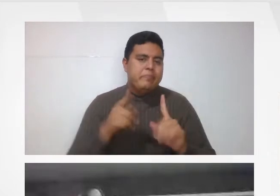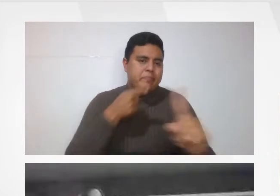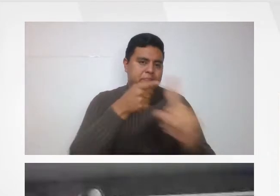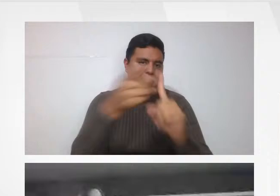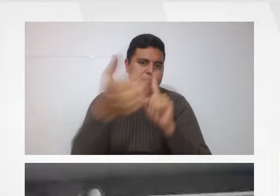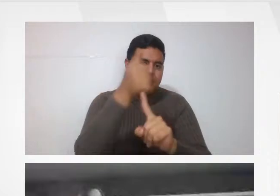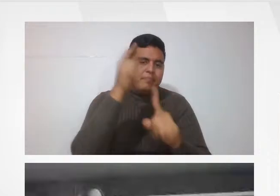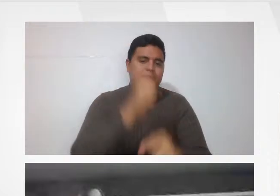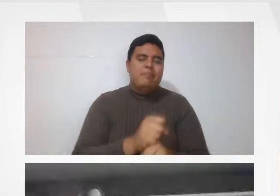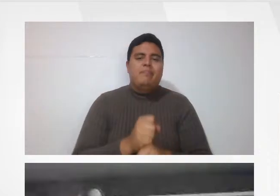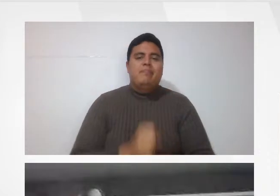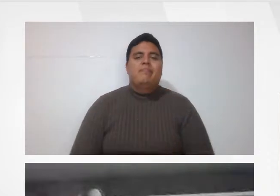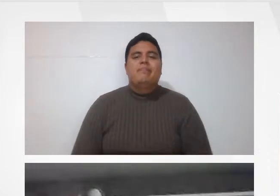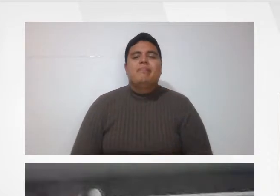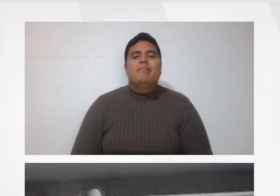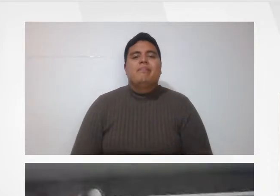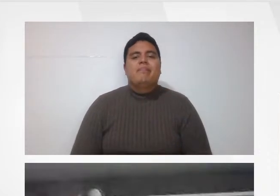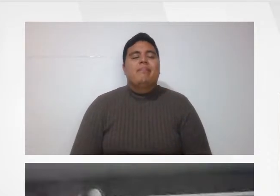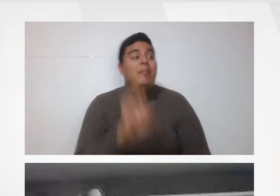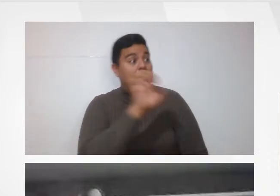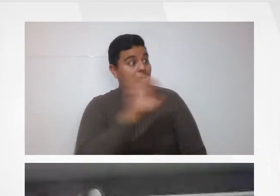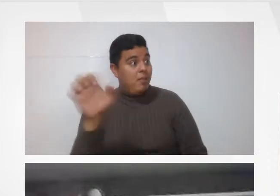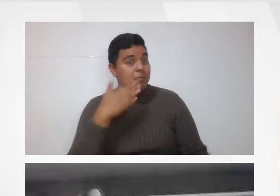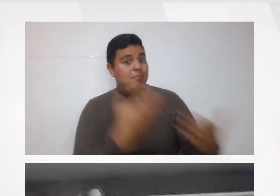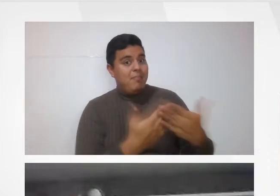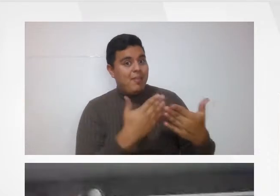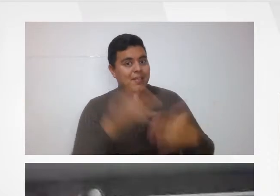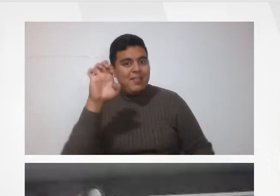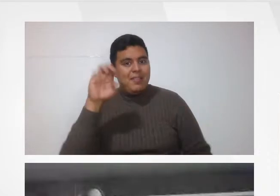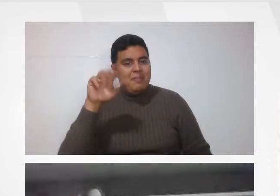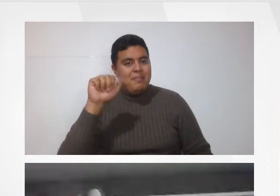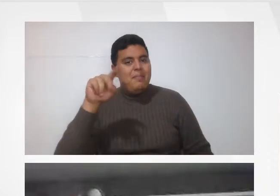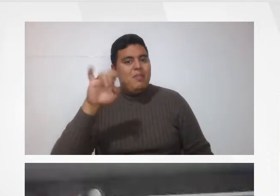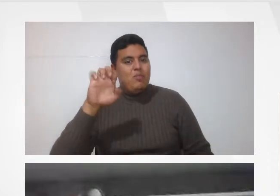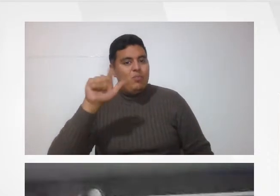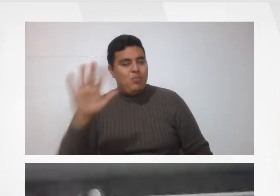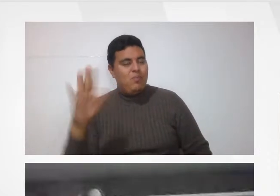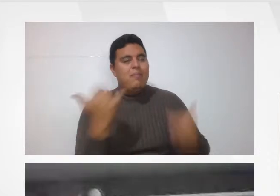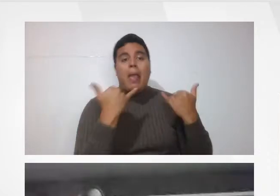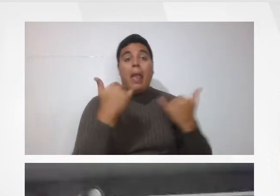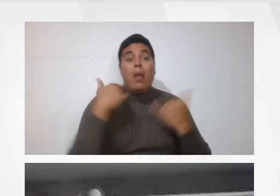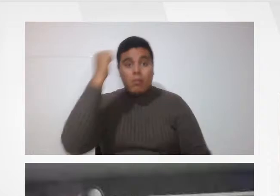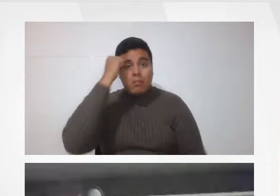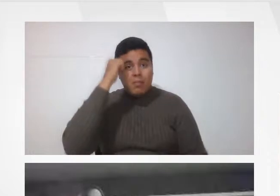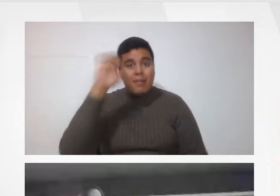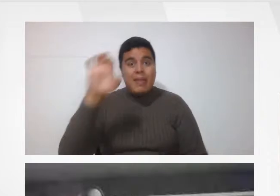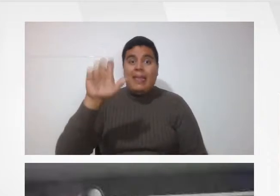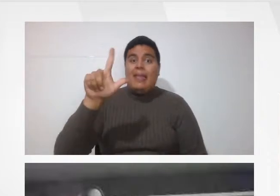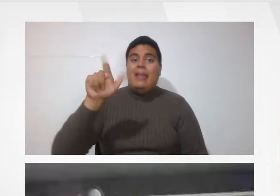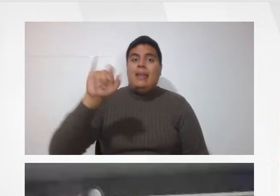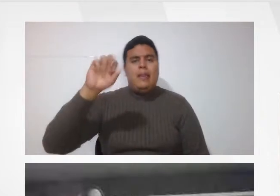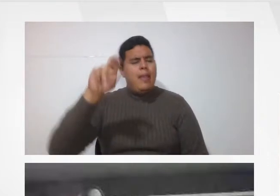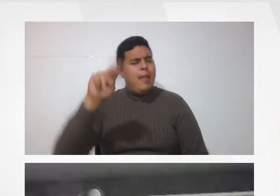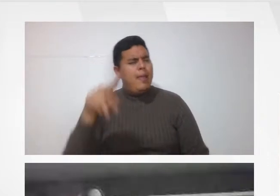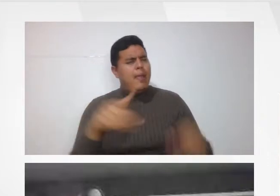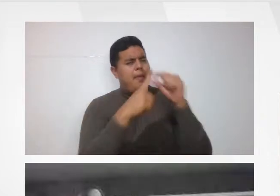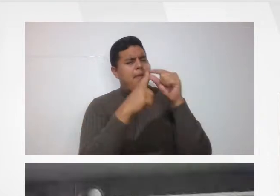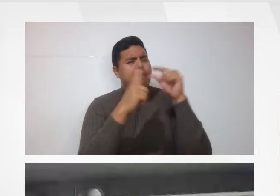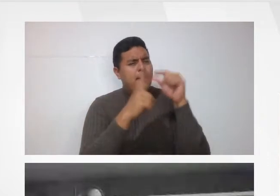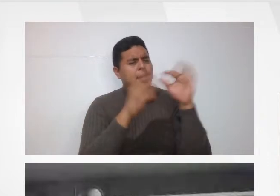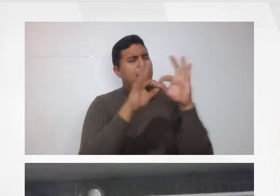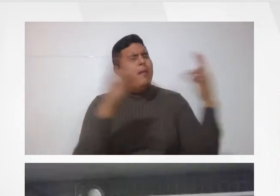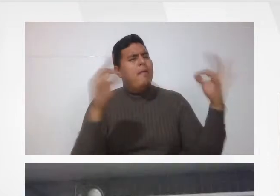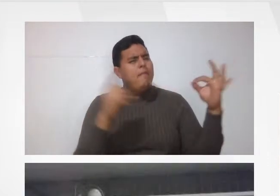Excelente, muchas gracias, Emanuel. Bueno, y finalmente, maestra Eliana Llanos, un mensaje para cerrar este programa tan importante